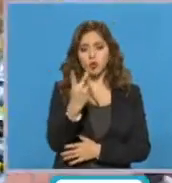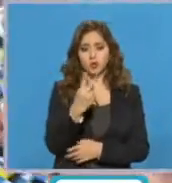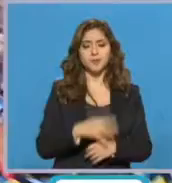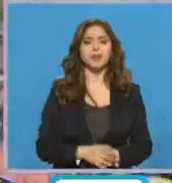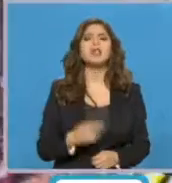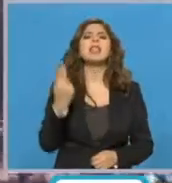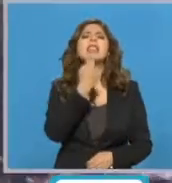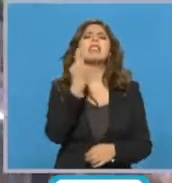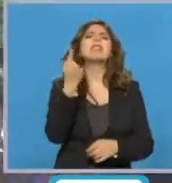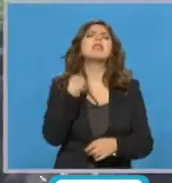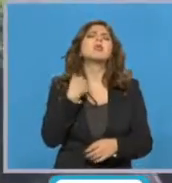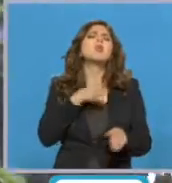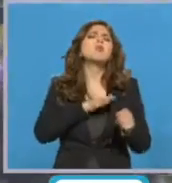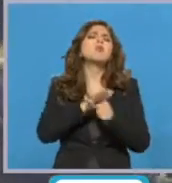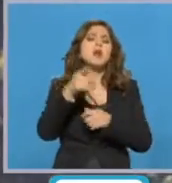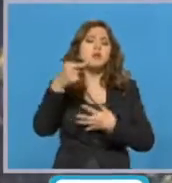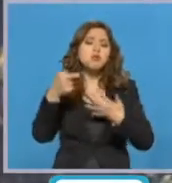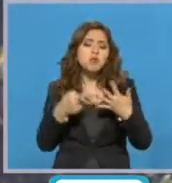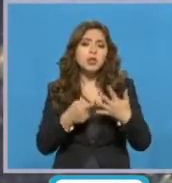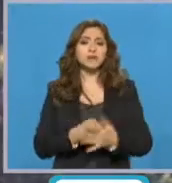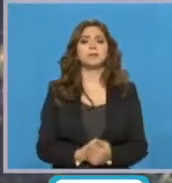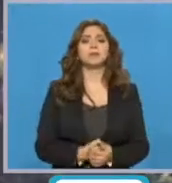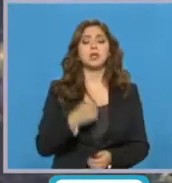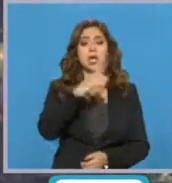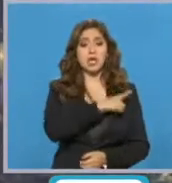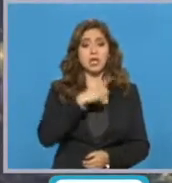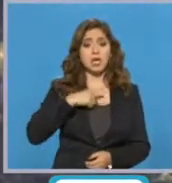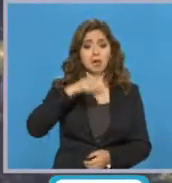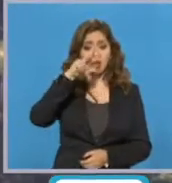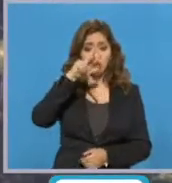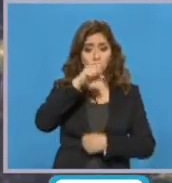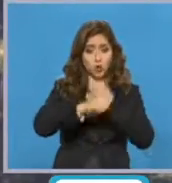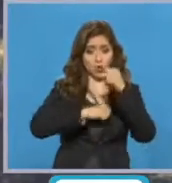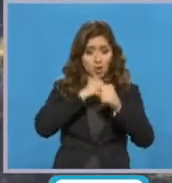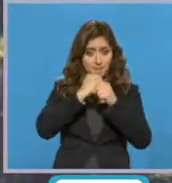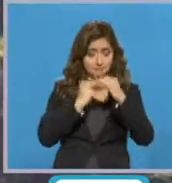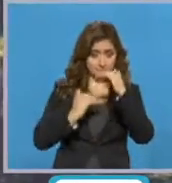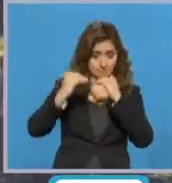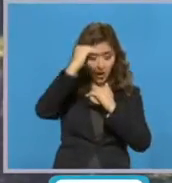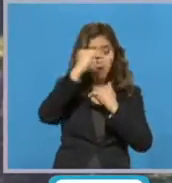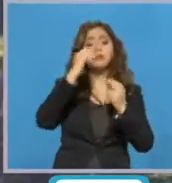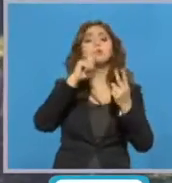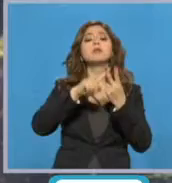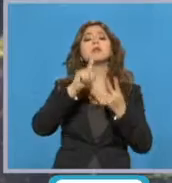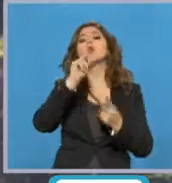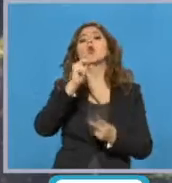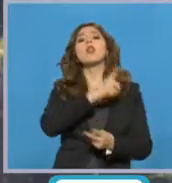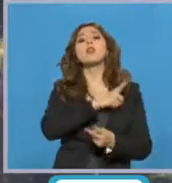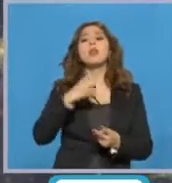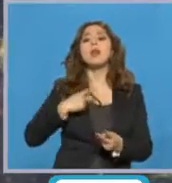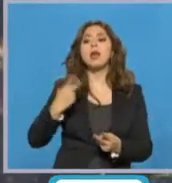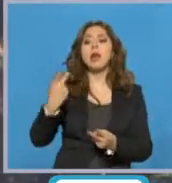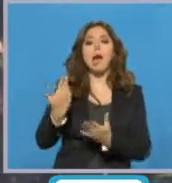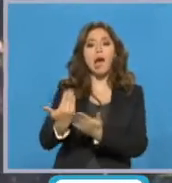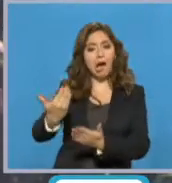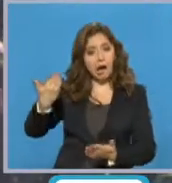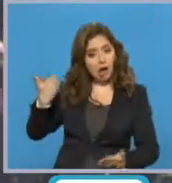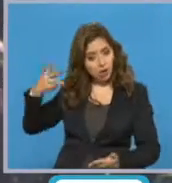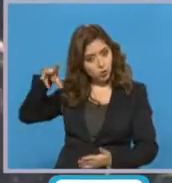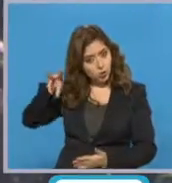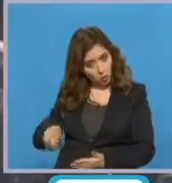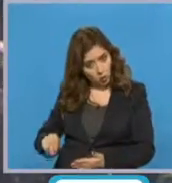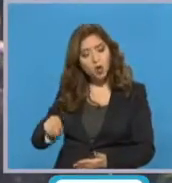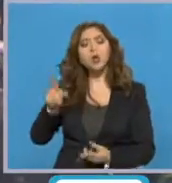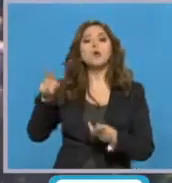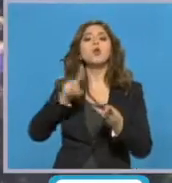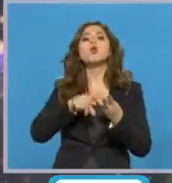edad. Los socios convivientes, así se llaman los socios, no pueden estar unidos en una relación de convivencia previa, no pueden